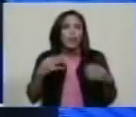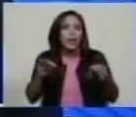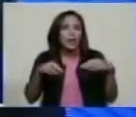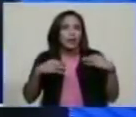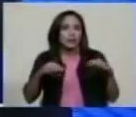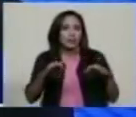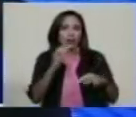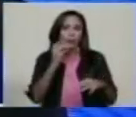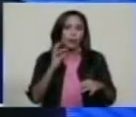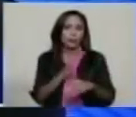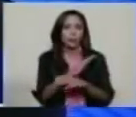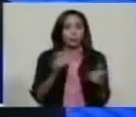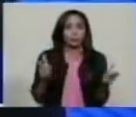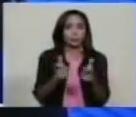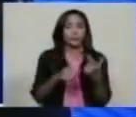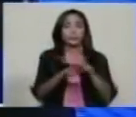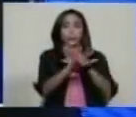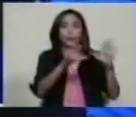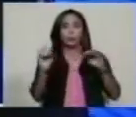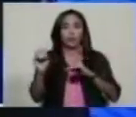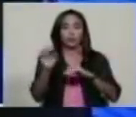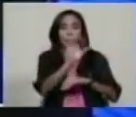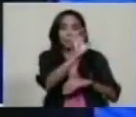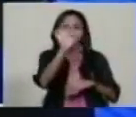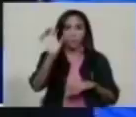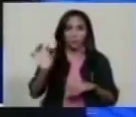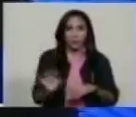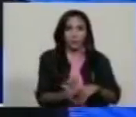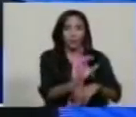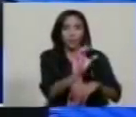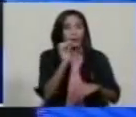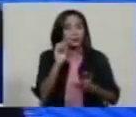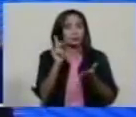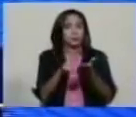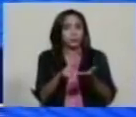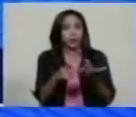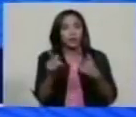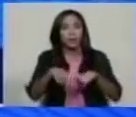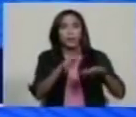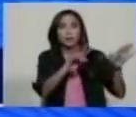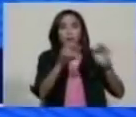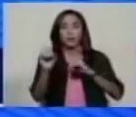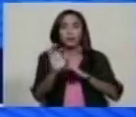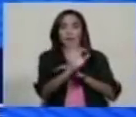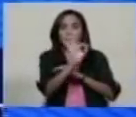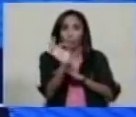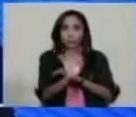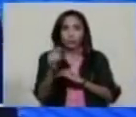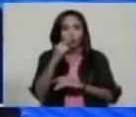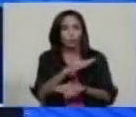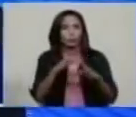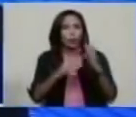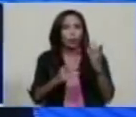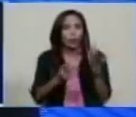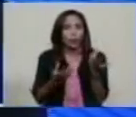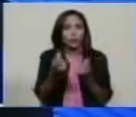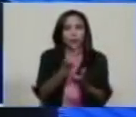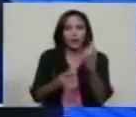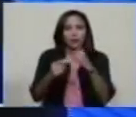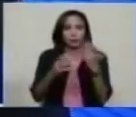aglutina a más de 80 países, pero además de eso representa el 75% de las reservas del mundo.